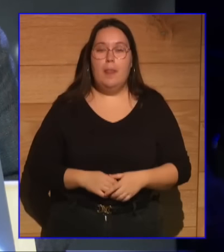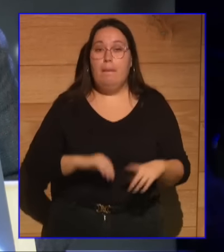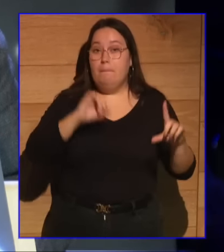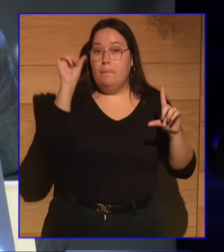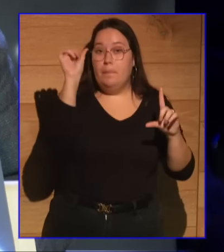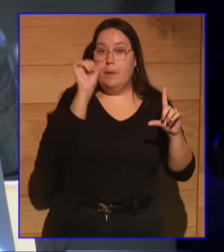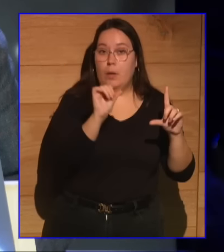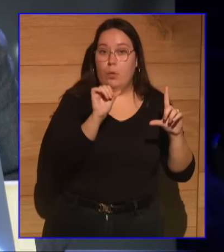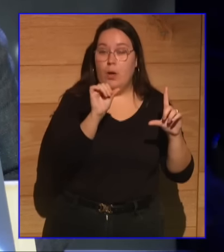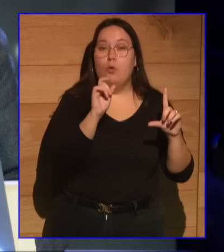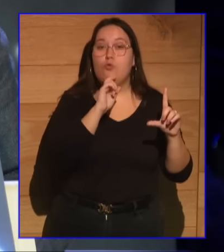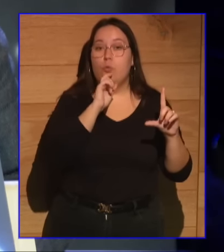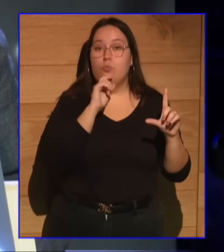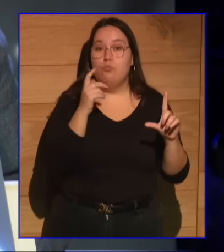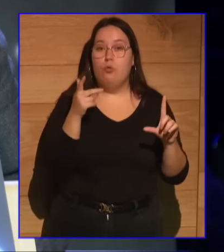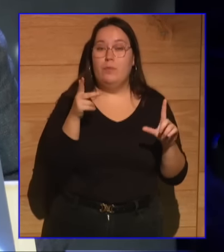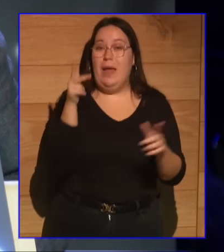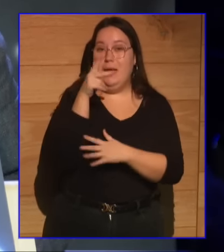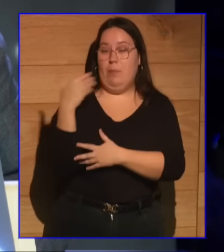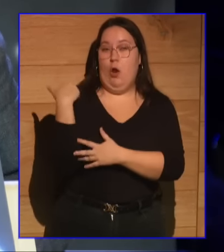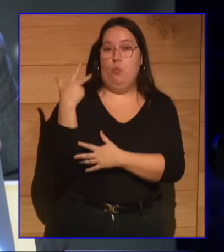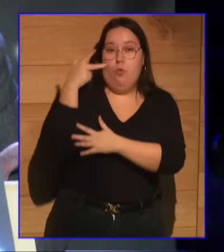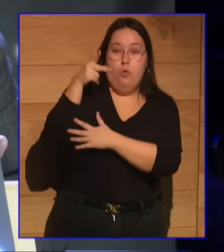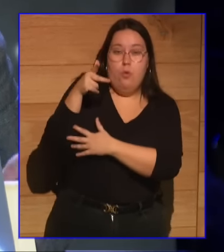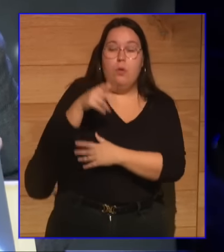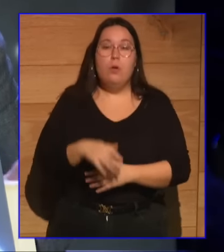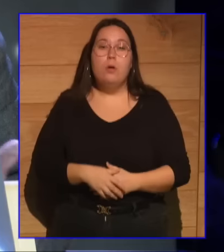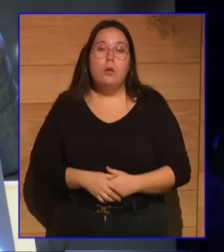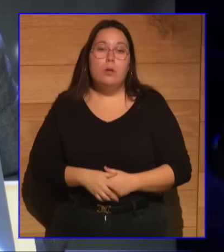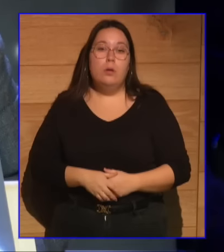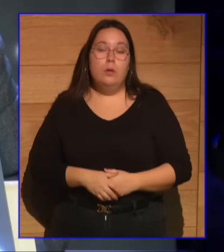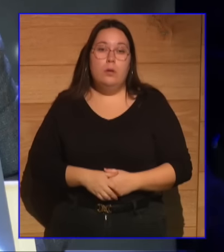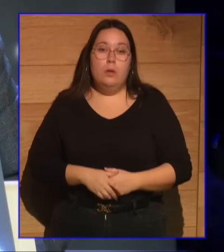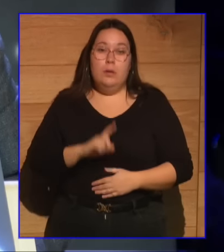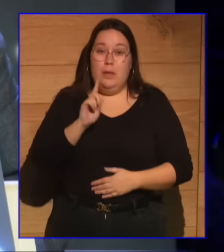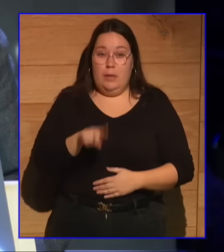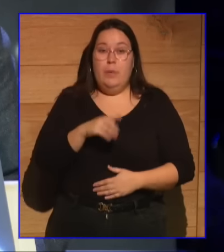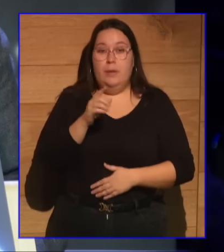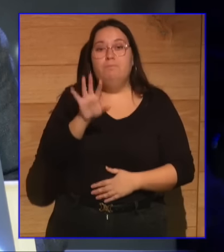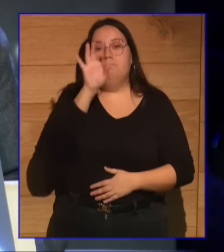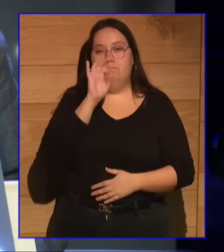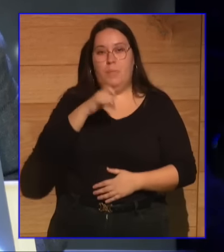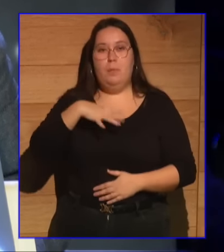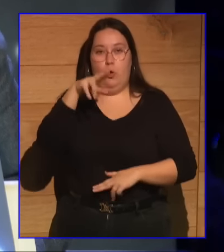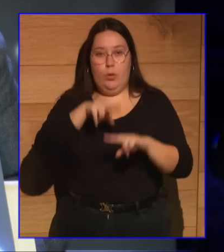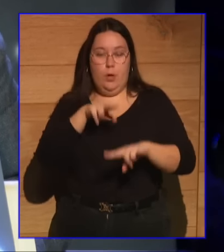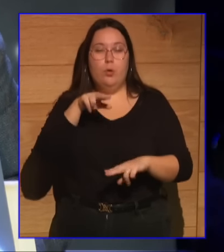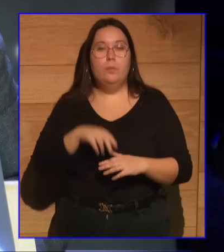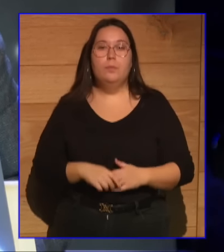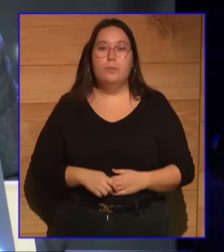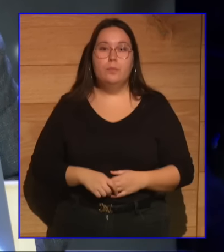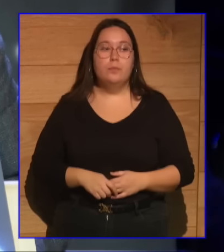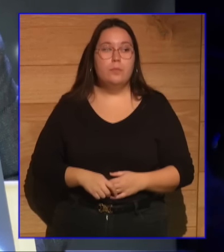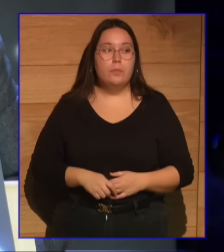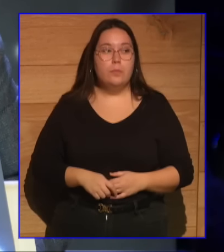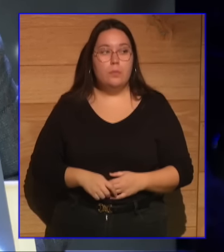película es cámara al hombro. Deciden también, además, que la película la van a llevar al blanco y negro por, en fin, muchas razones.